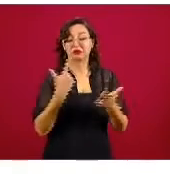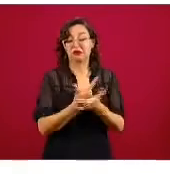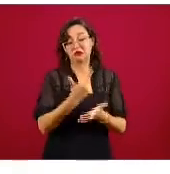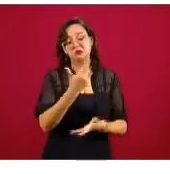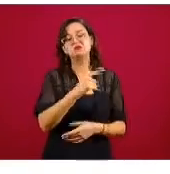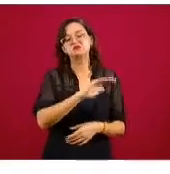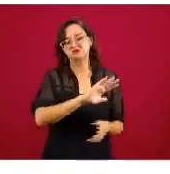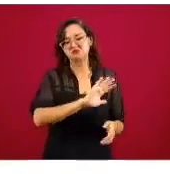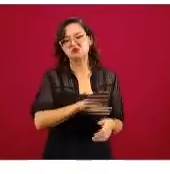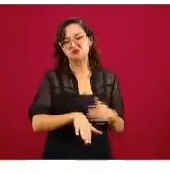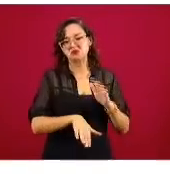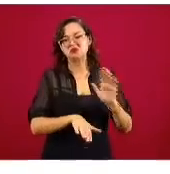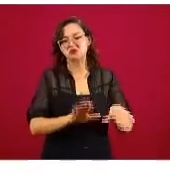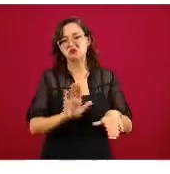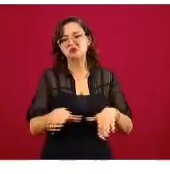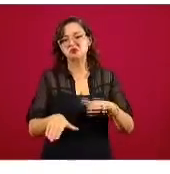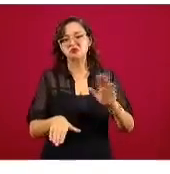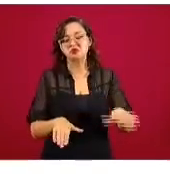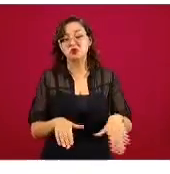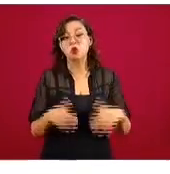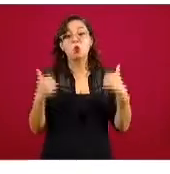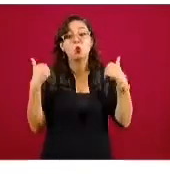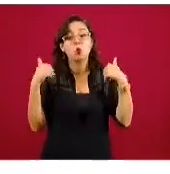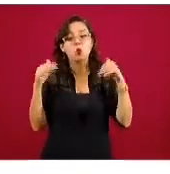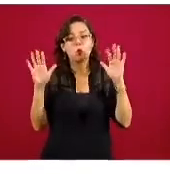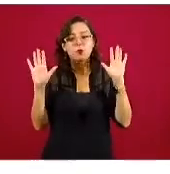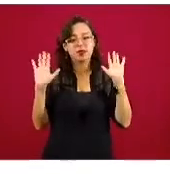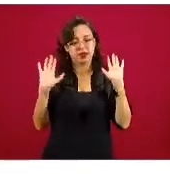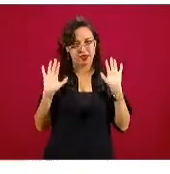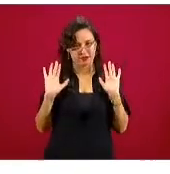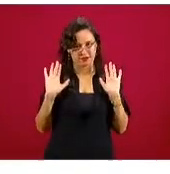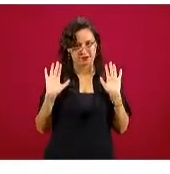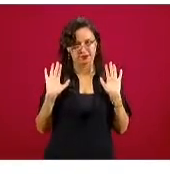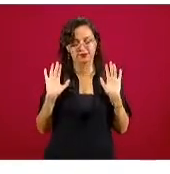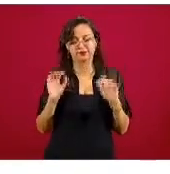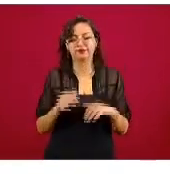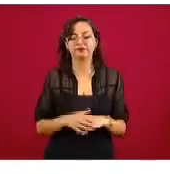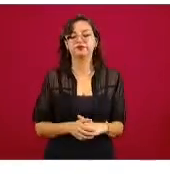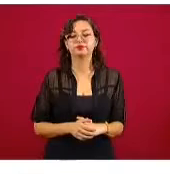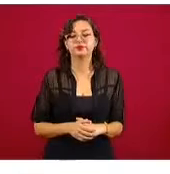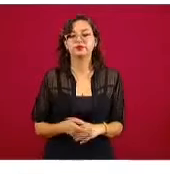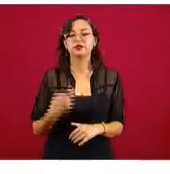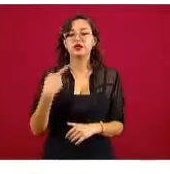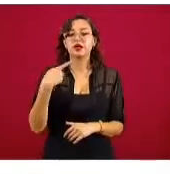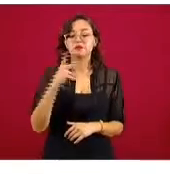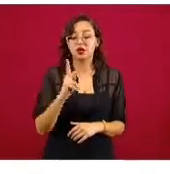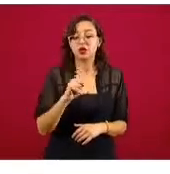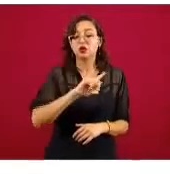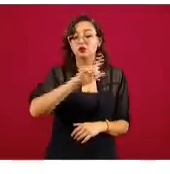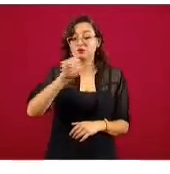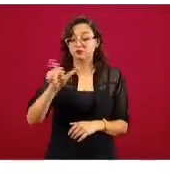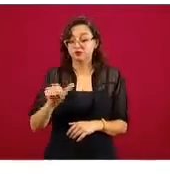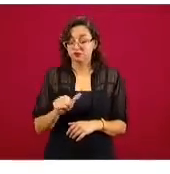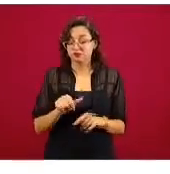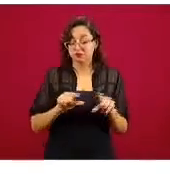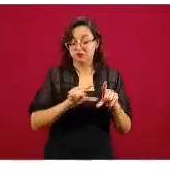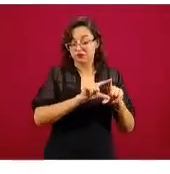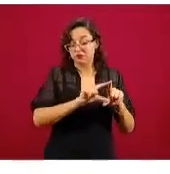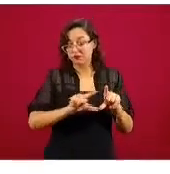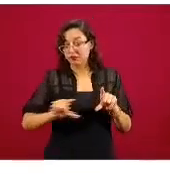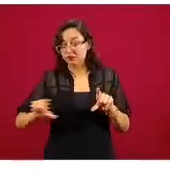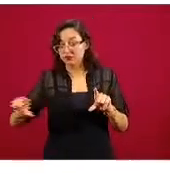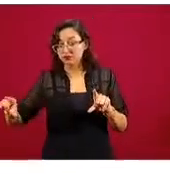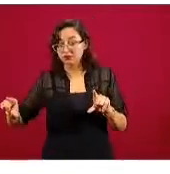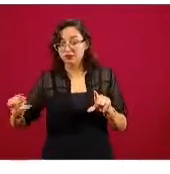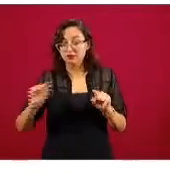mortalidad. No se alcanza a ver porque es demasiado pequeño, pero noten ustedes en el piso de la diapositiva, en la parte inferior de la